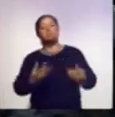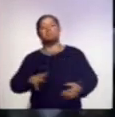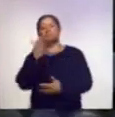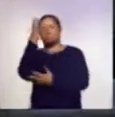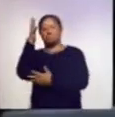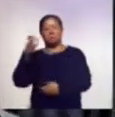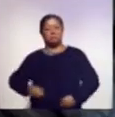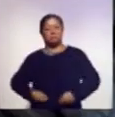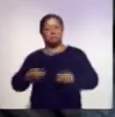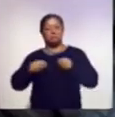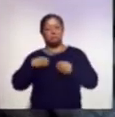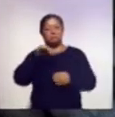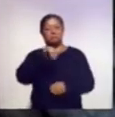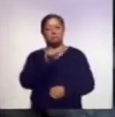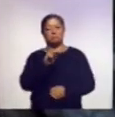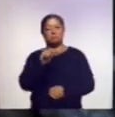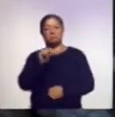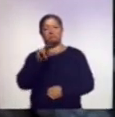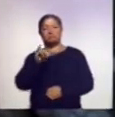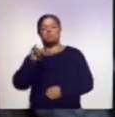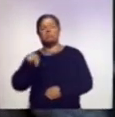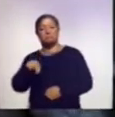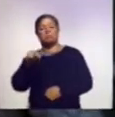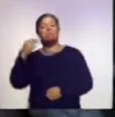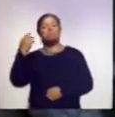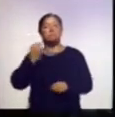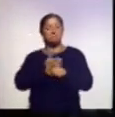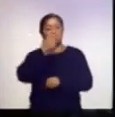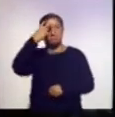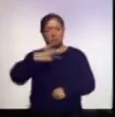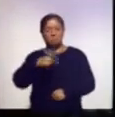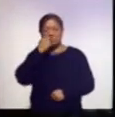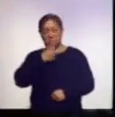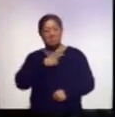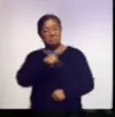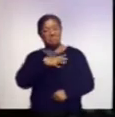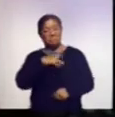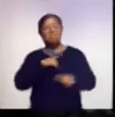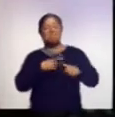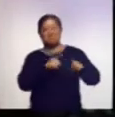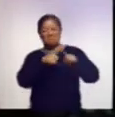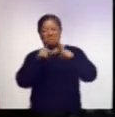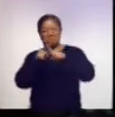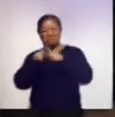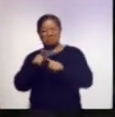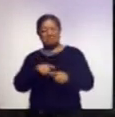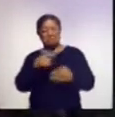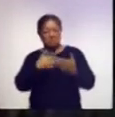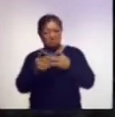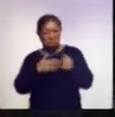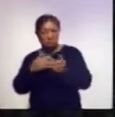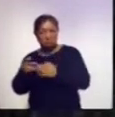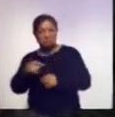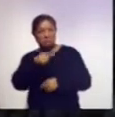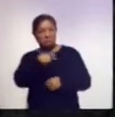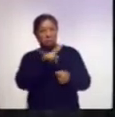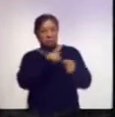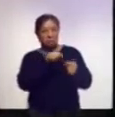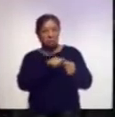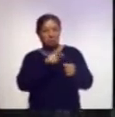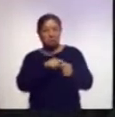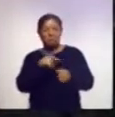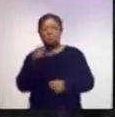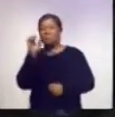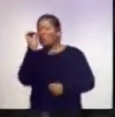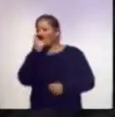de Metepec, Estado de México, integró diversas temáticas y explicó que el color obtenido se logró a partir de la técnica de reducción de oxígeno con